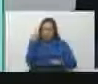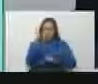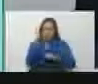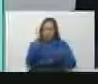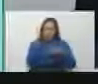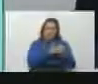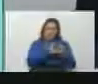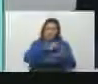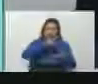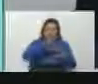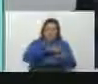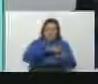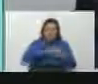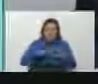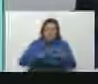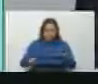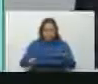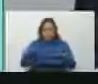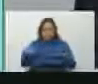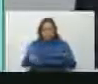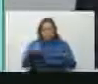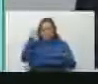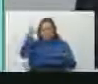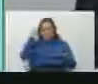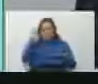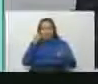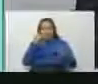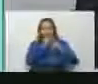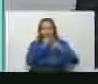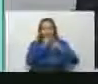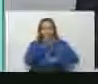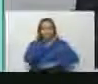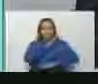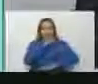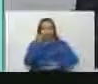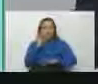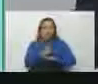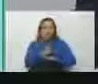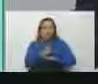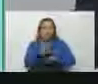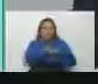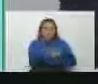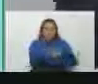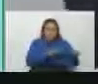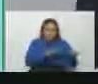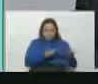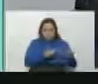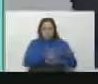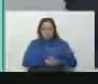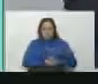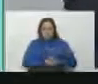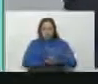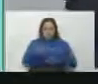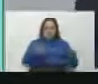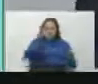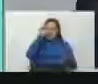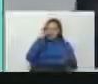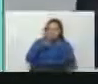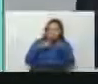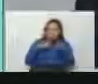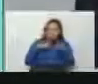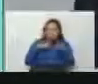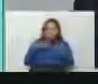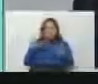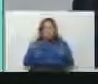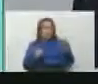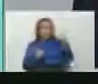leyendo. La lectura, creo que es. Y parafraseando lo que tú lees. Porque uno tiene que tener un interlocutor cuando lee, ¿no? ¿Qué entendí yo? ¿Qué entendiste tú?